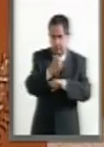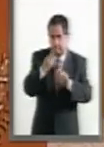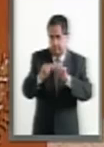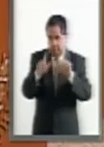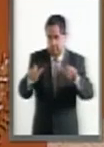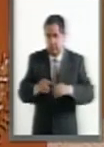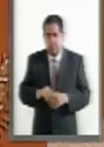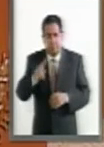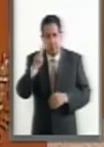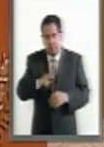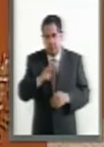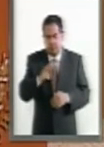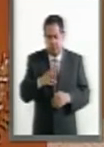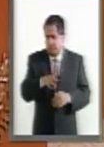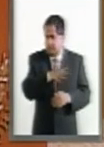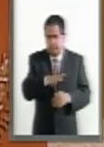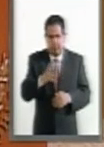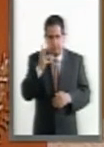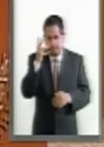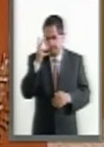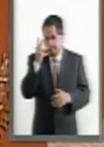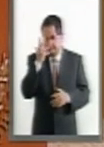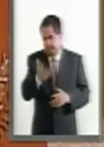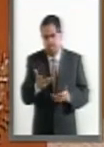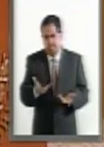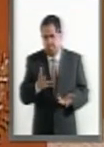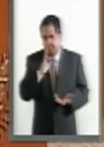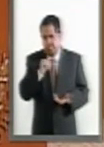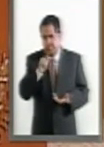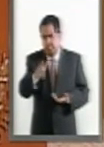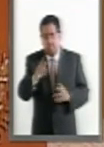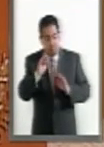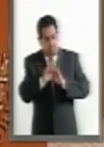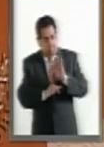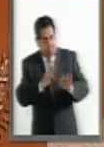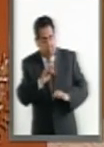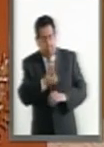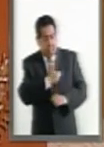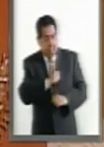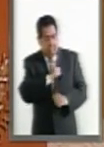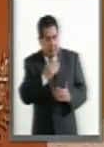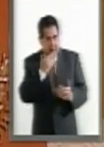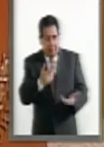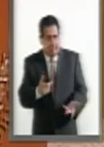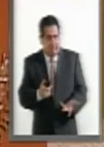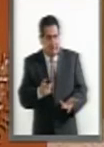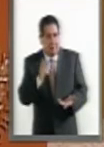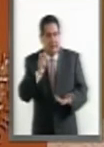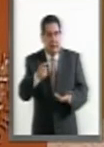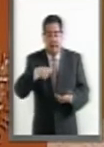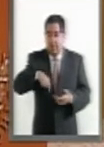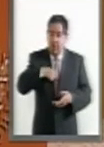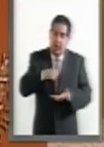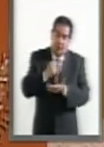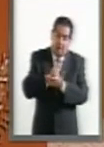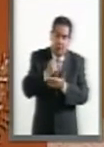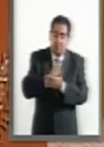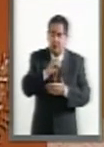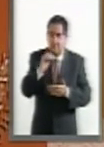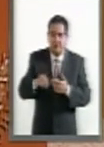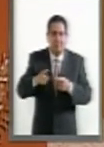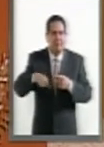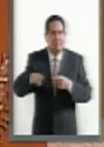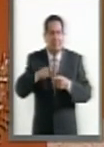una dramática realidad que para tener servicios eficientes de salud estemos obligados a